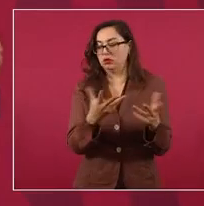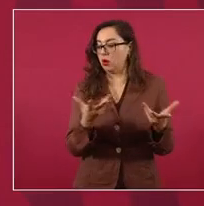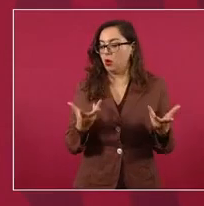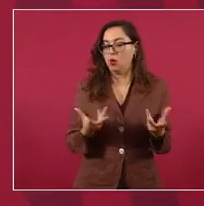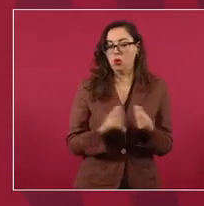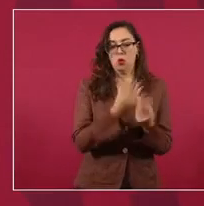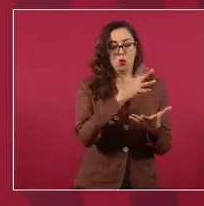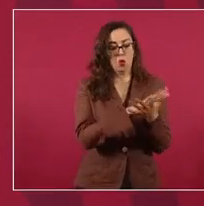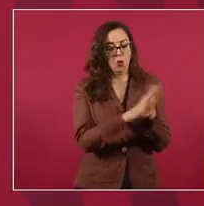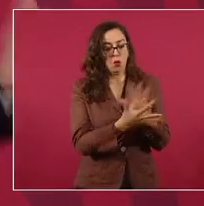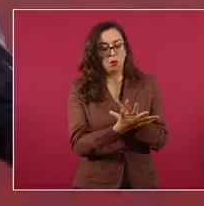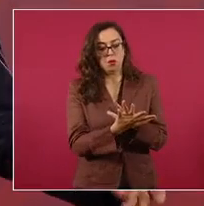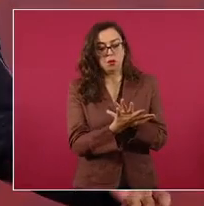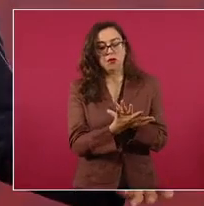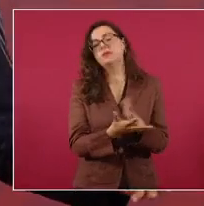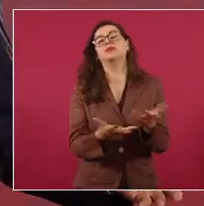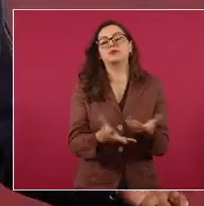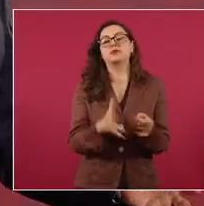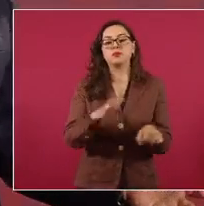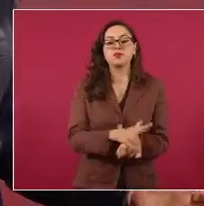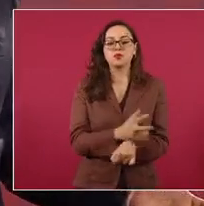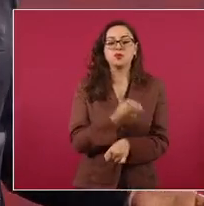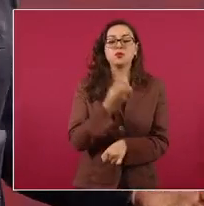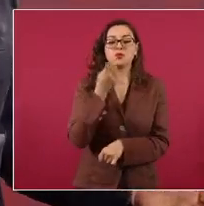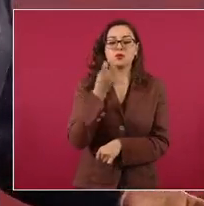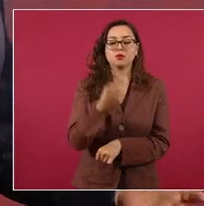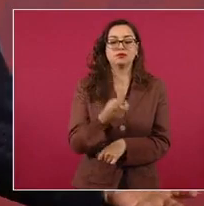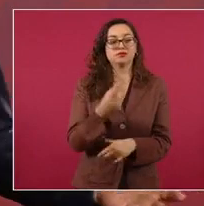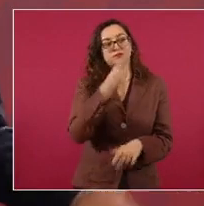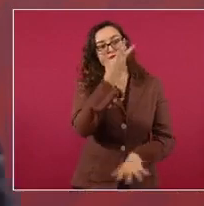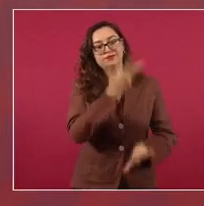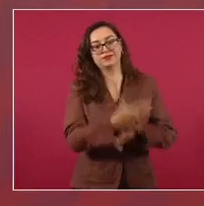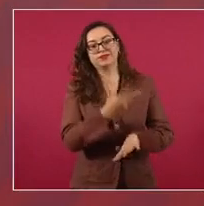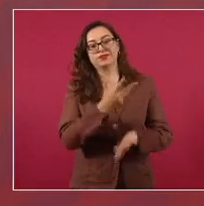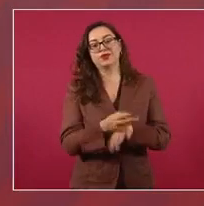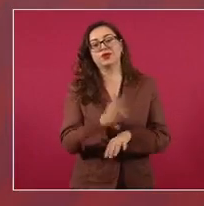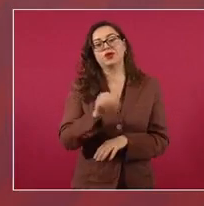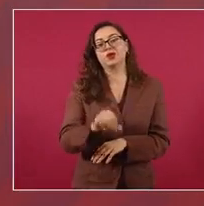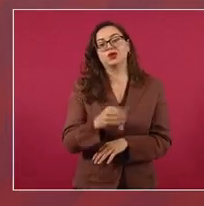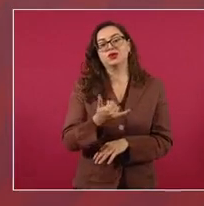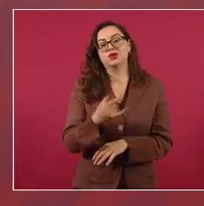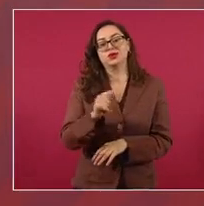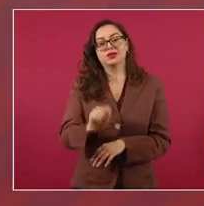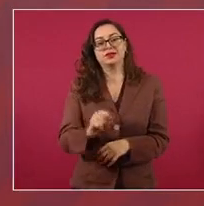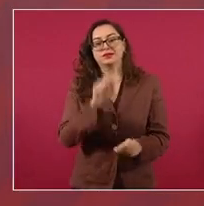Entonces, por eso pues llega hasta el New York Times.